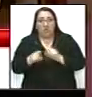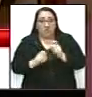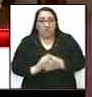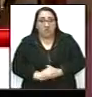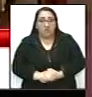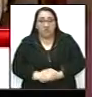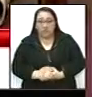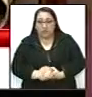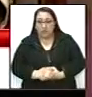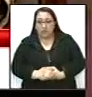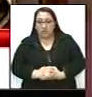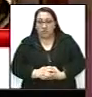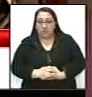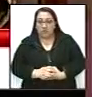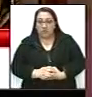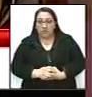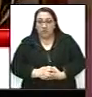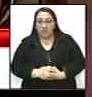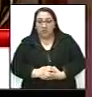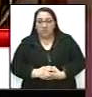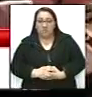consultados.